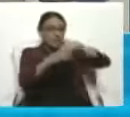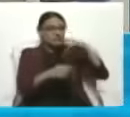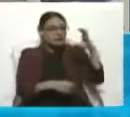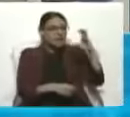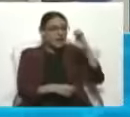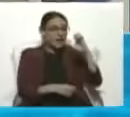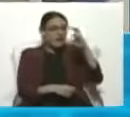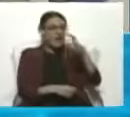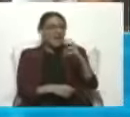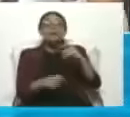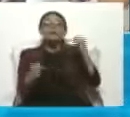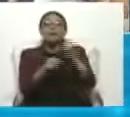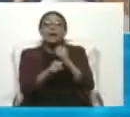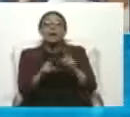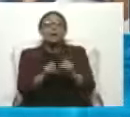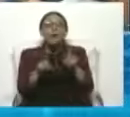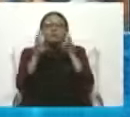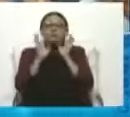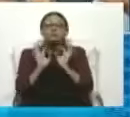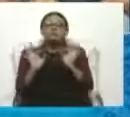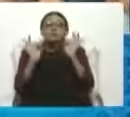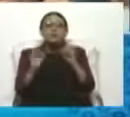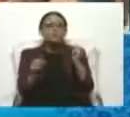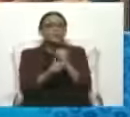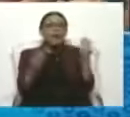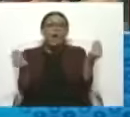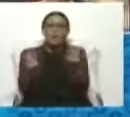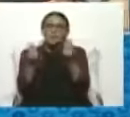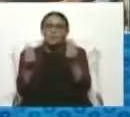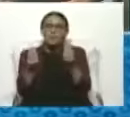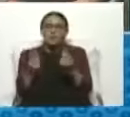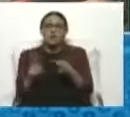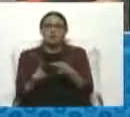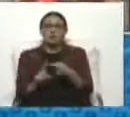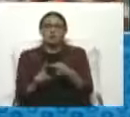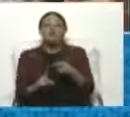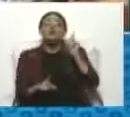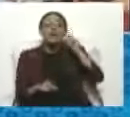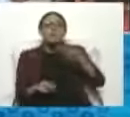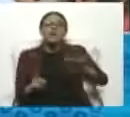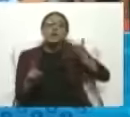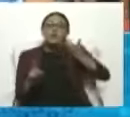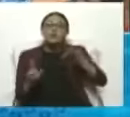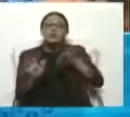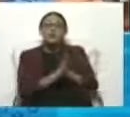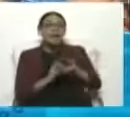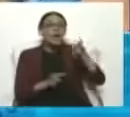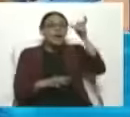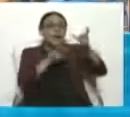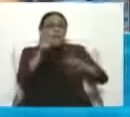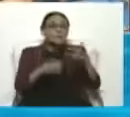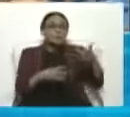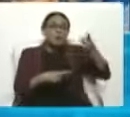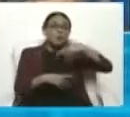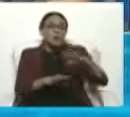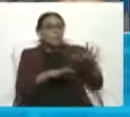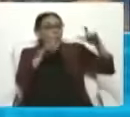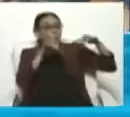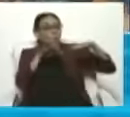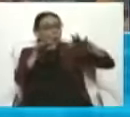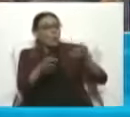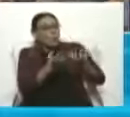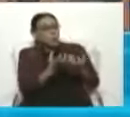impecable sus funciones. Lo más importante, altos niveles de participación de la